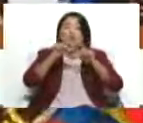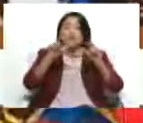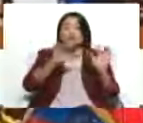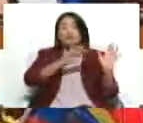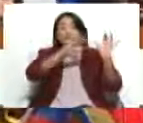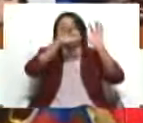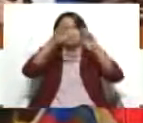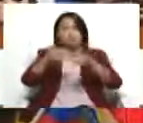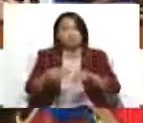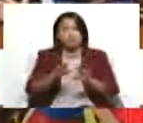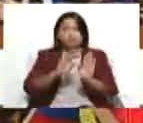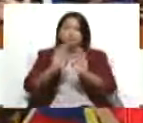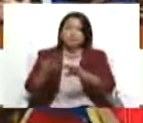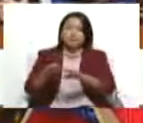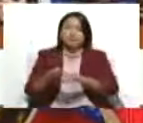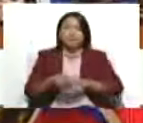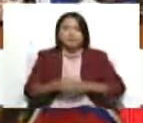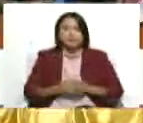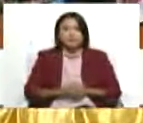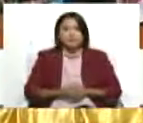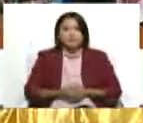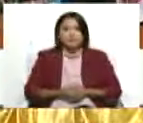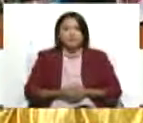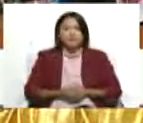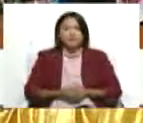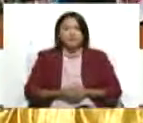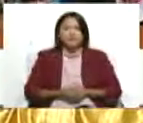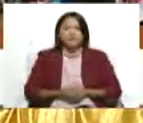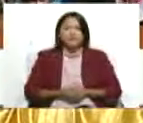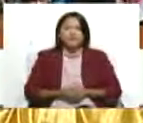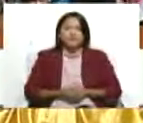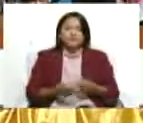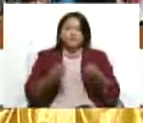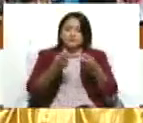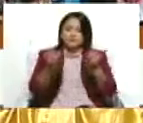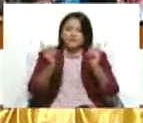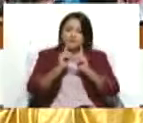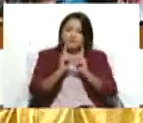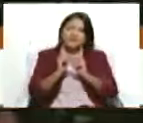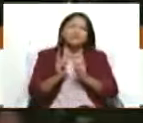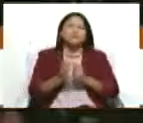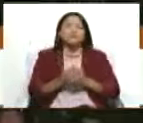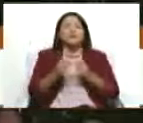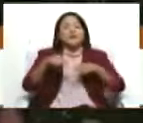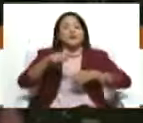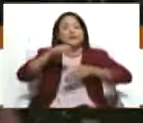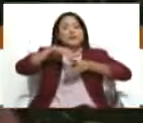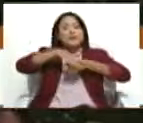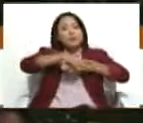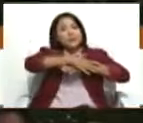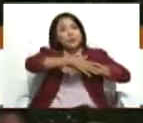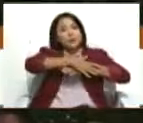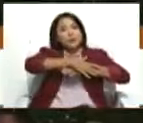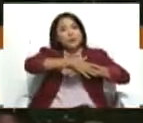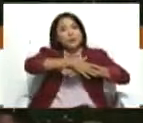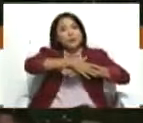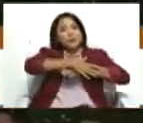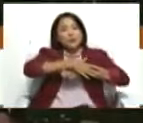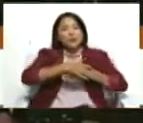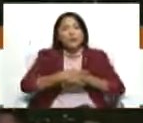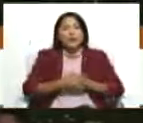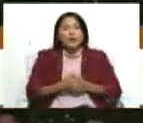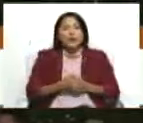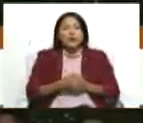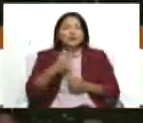hasta el llanto de la madre calla y no hay excusa. Hermanos y hermanas, desde el Tamacuro, yo sé que